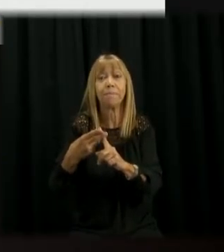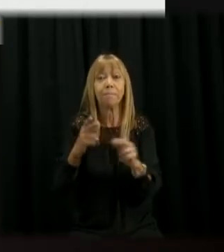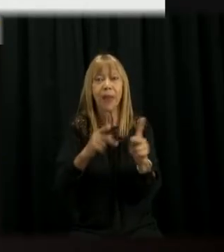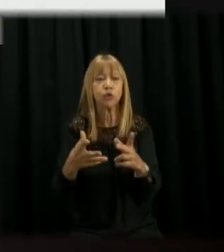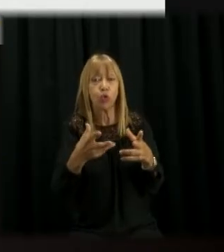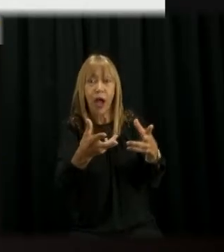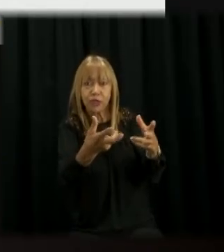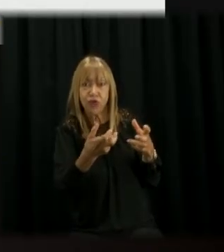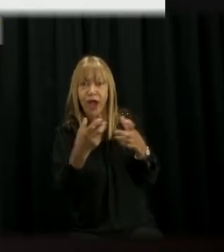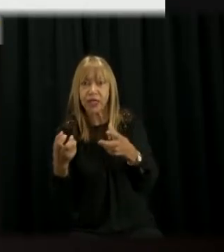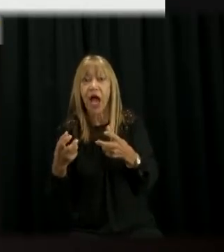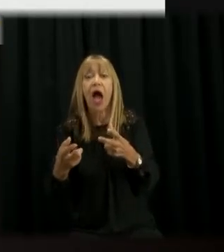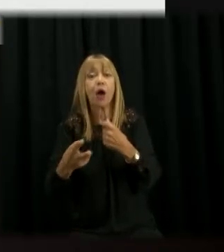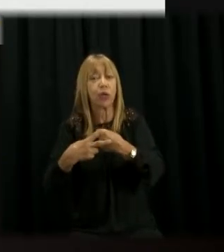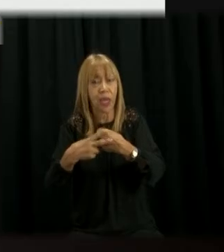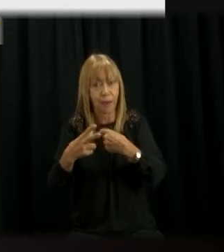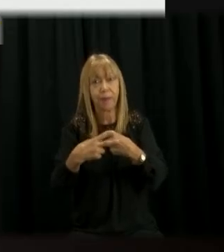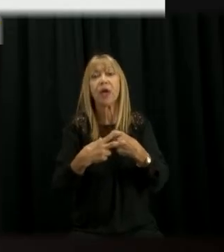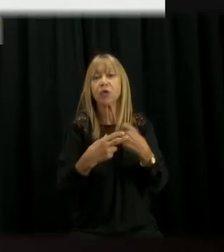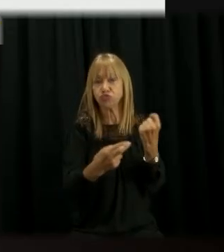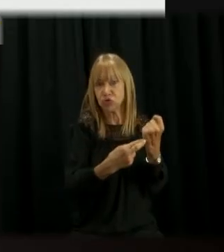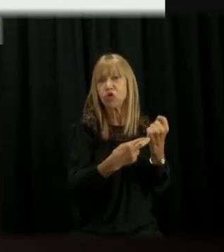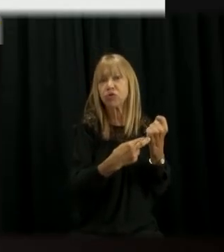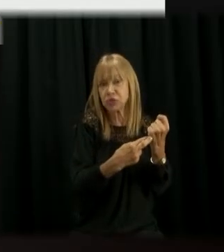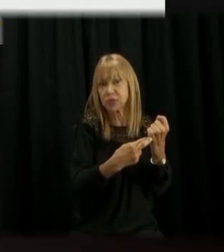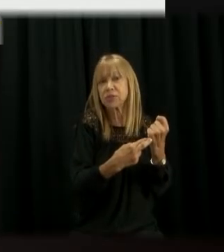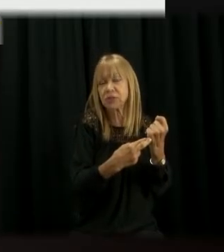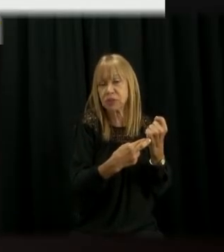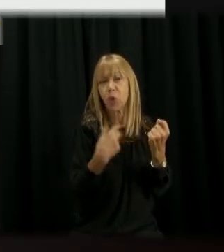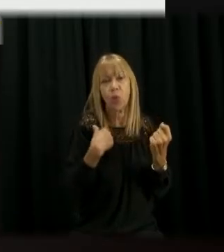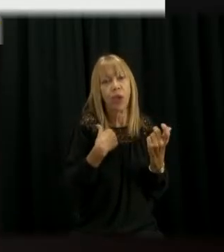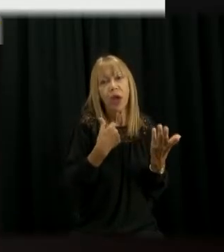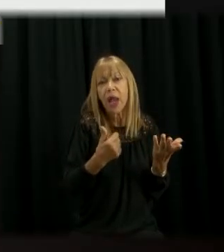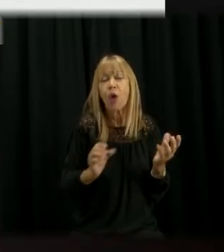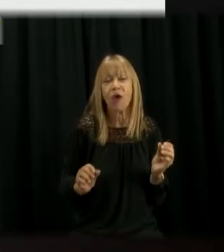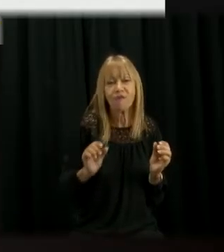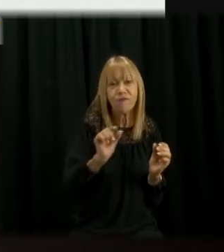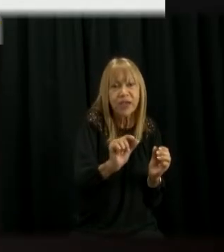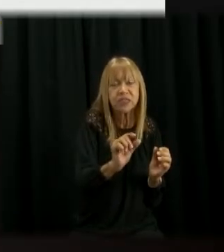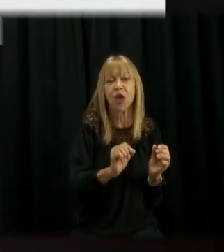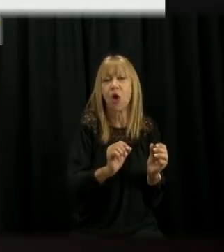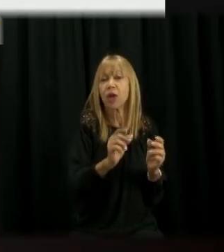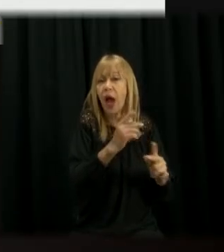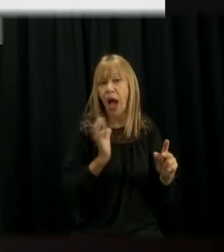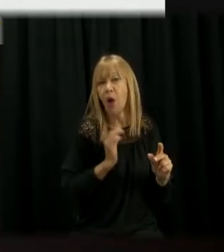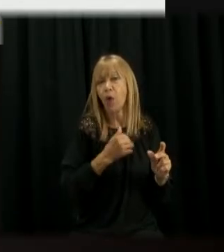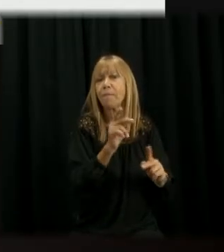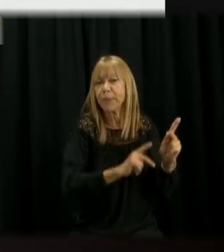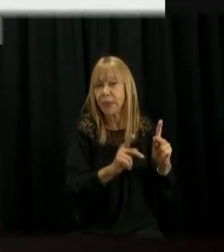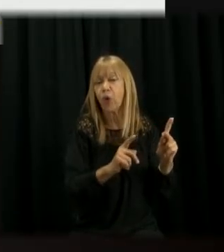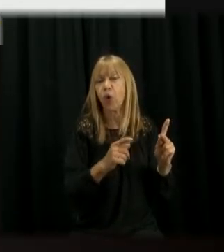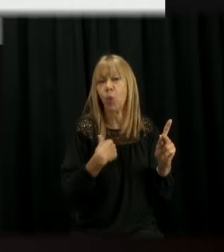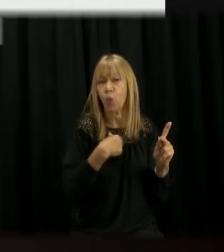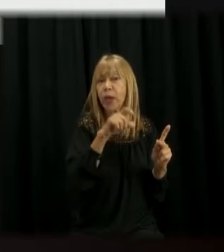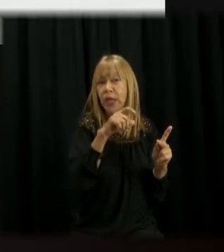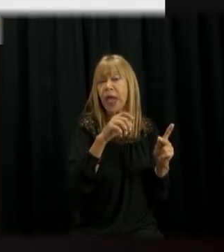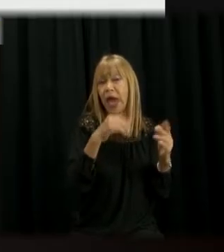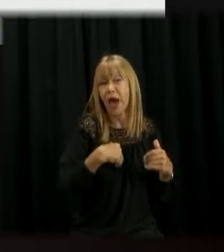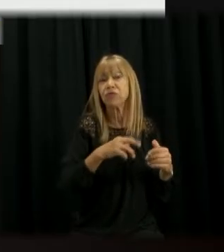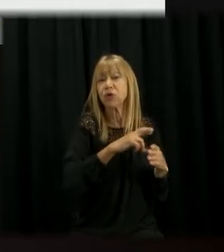de entrega y un plan para poder atraer y retener recursos, porque si no invertimos en nuestras